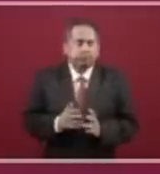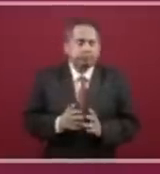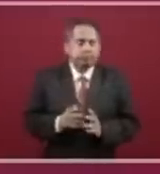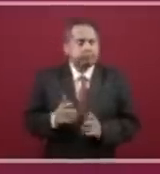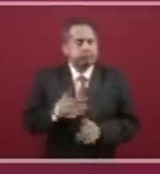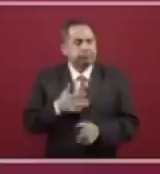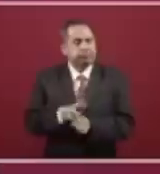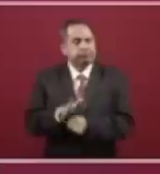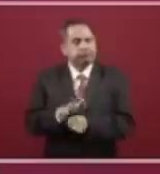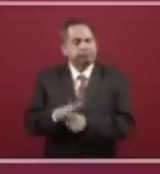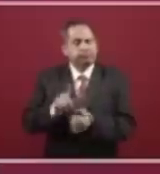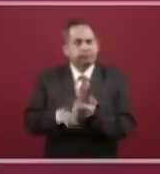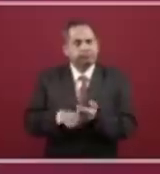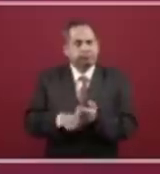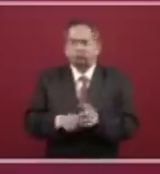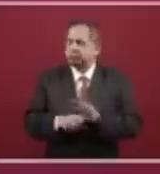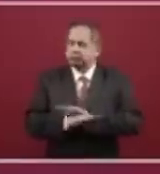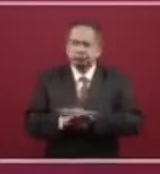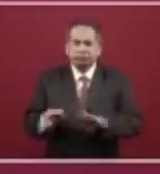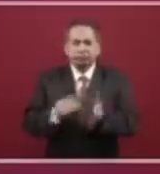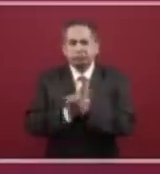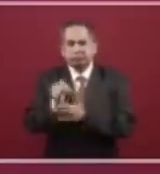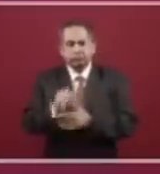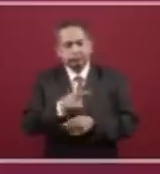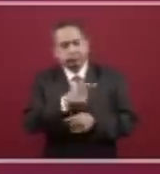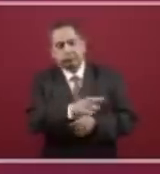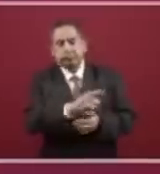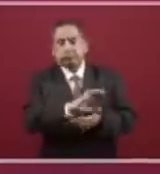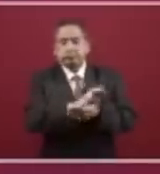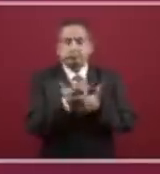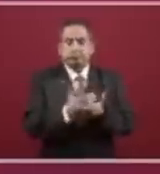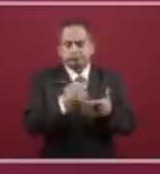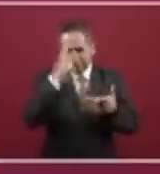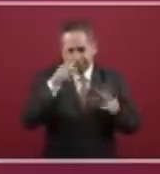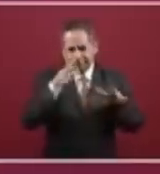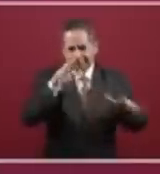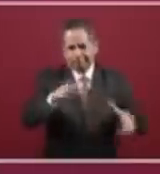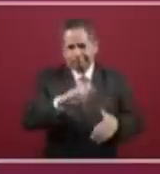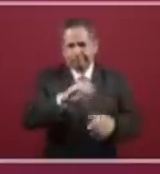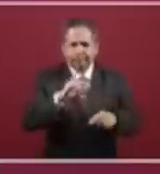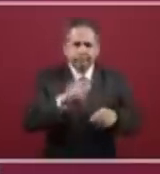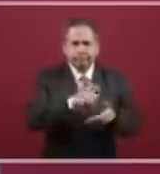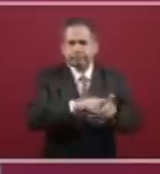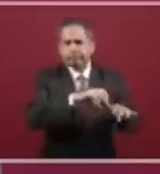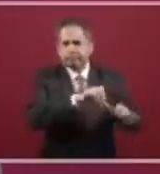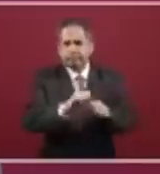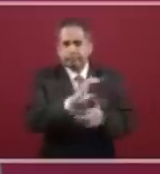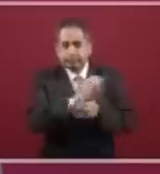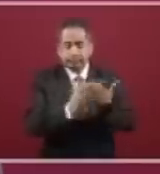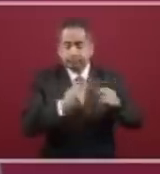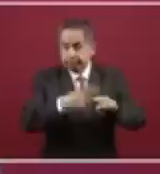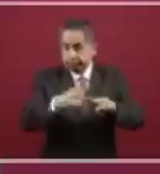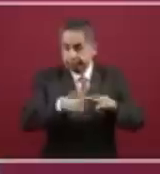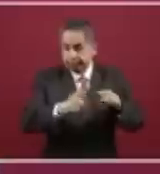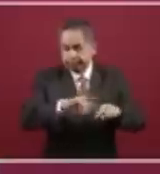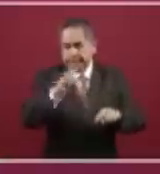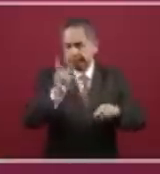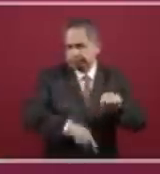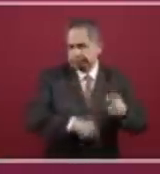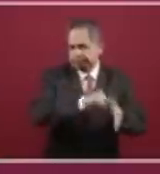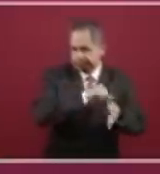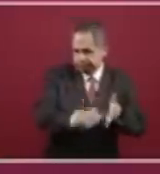suficientes para la terminación anticipada de los contratos convenios adquisiciones y otras operaciones relacionadas